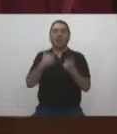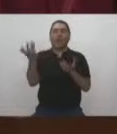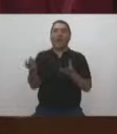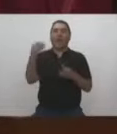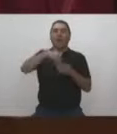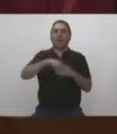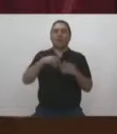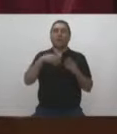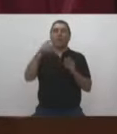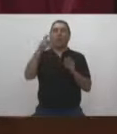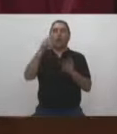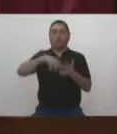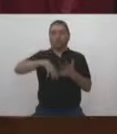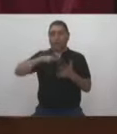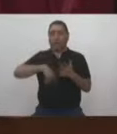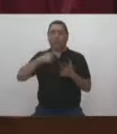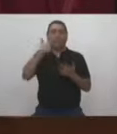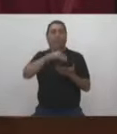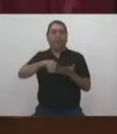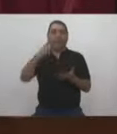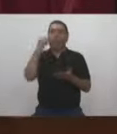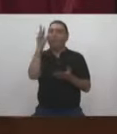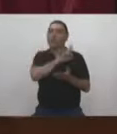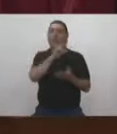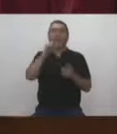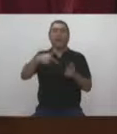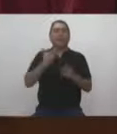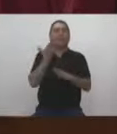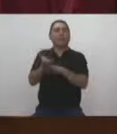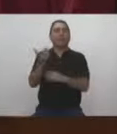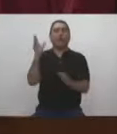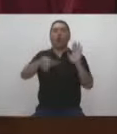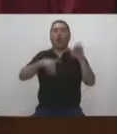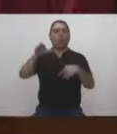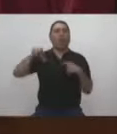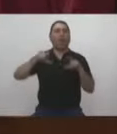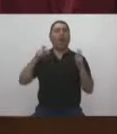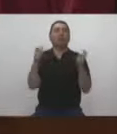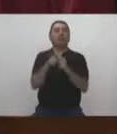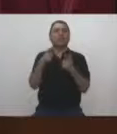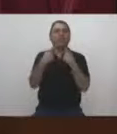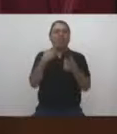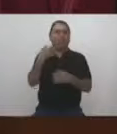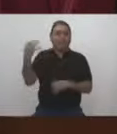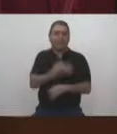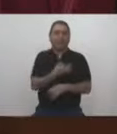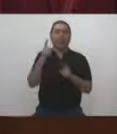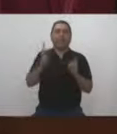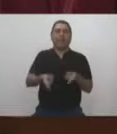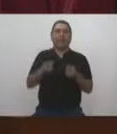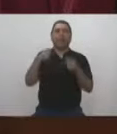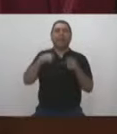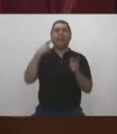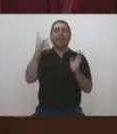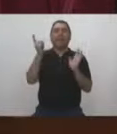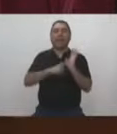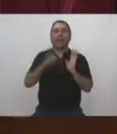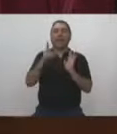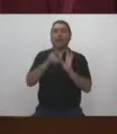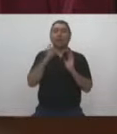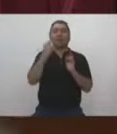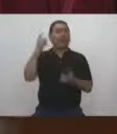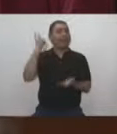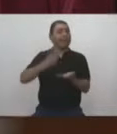quiere hacer alguna referencia a lo que dijo Bert. Puedo compartir su reflexión, que es la misma que